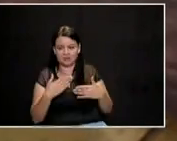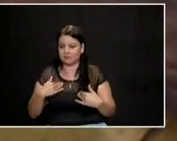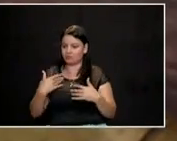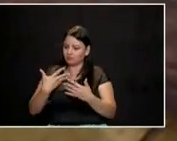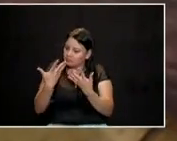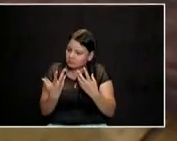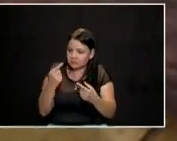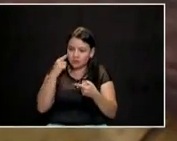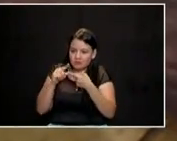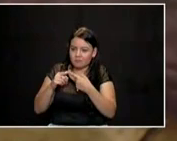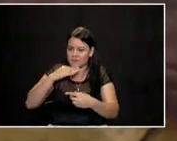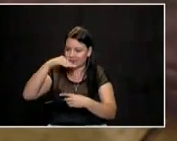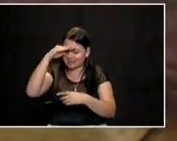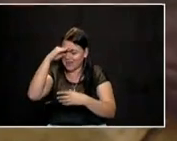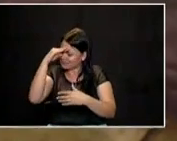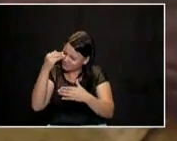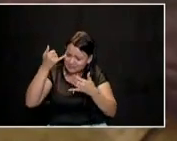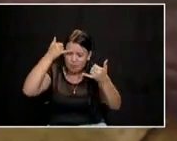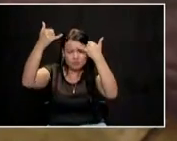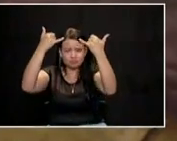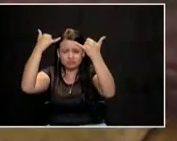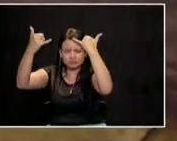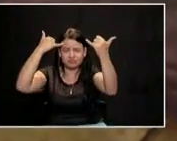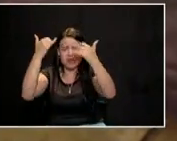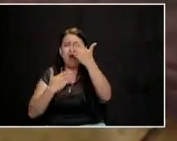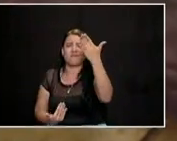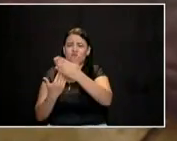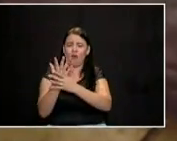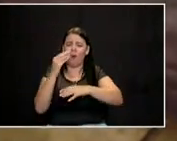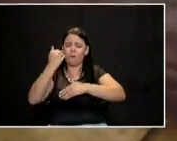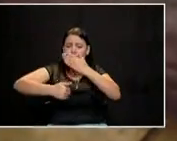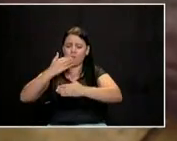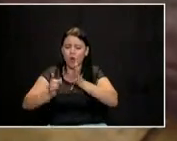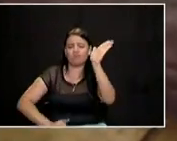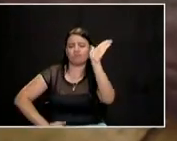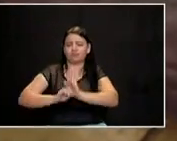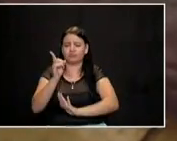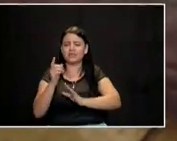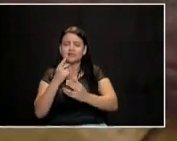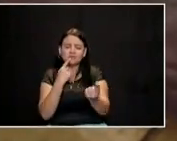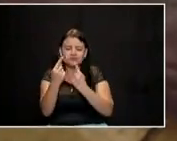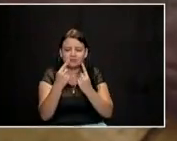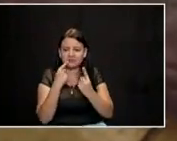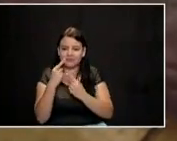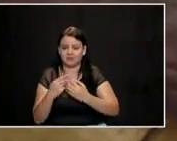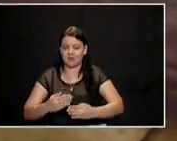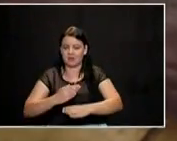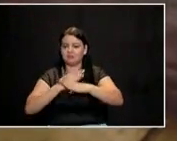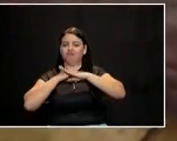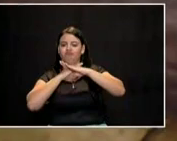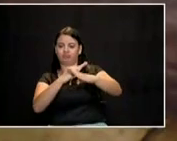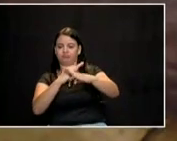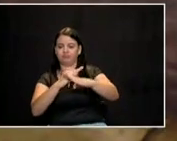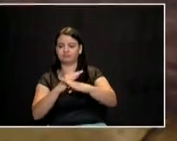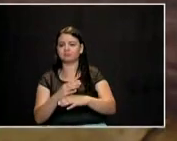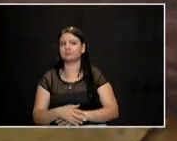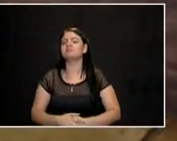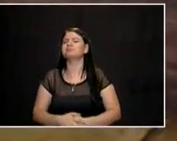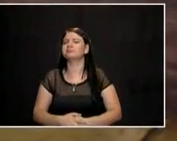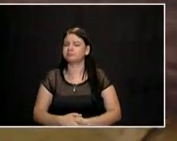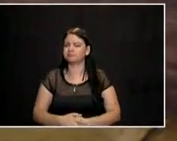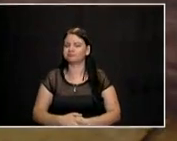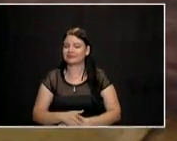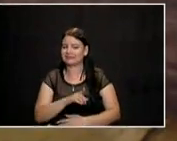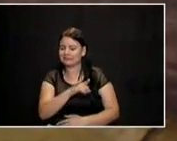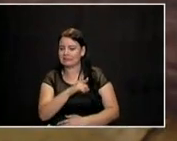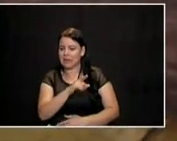gerencia innovadora para generar confianza, progreso y felicidad en nuestra ciudad. Nosotros no podemos permitir que los bandidos